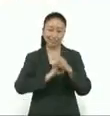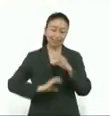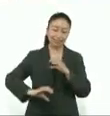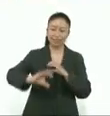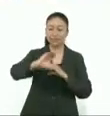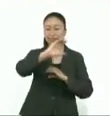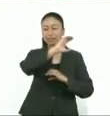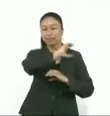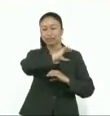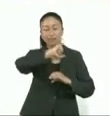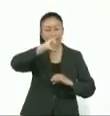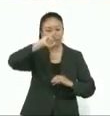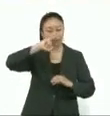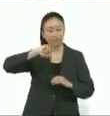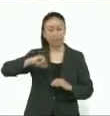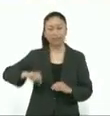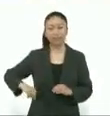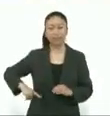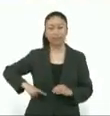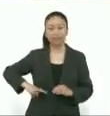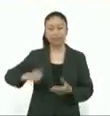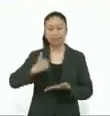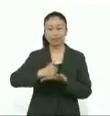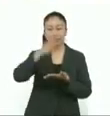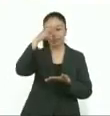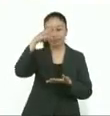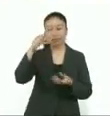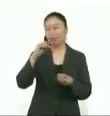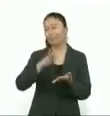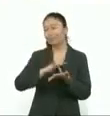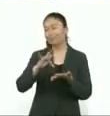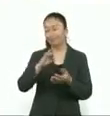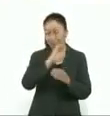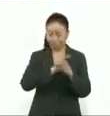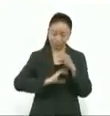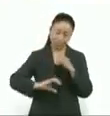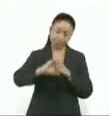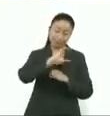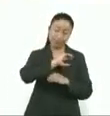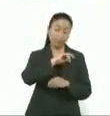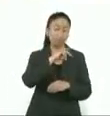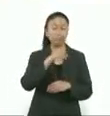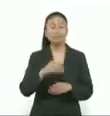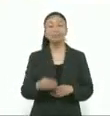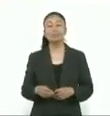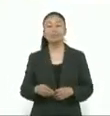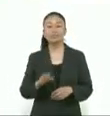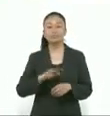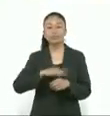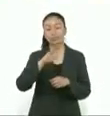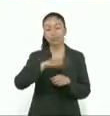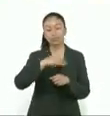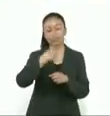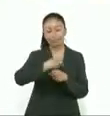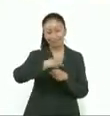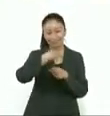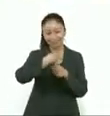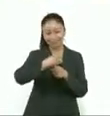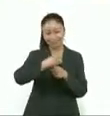de gobierno de la Ciudad de México. Muchas gracias, querida Claudia, por todo y por la invitación a este hermoso